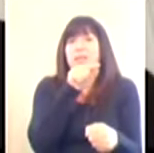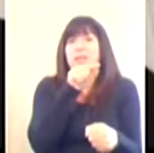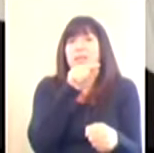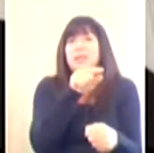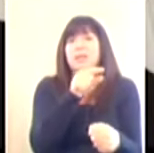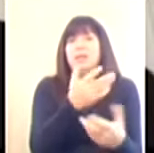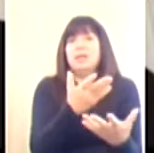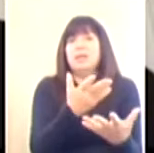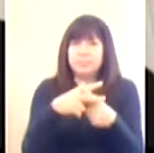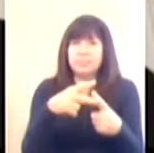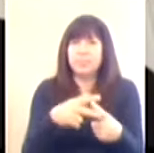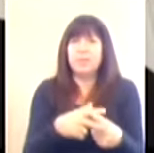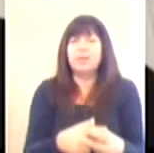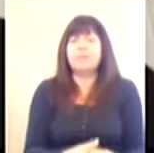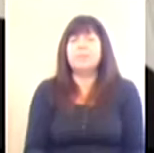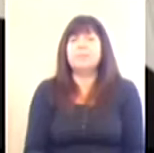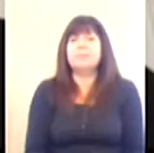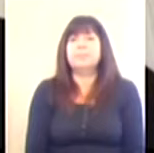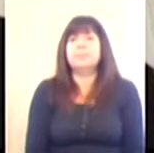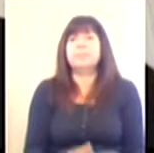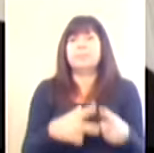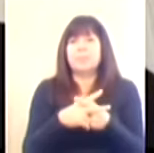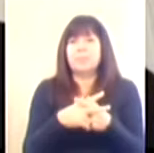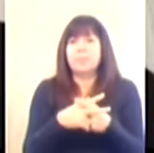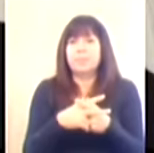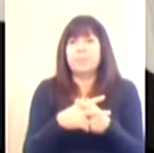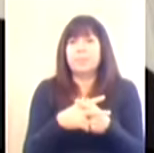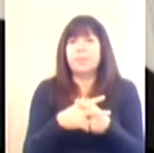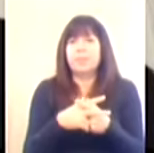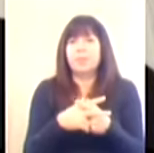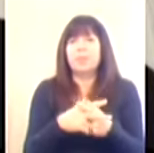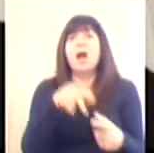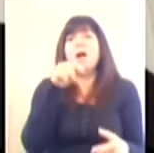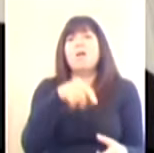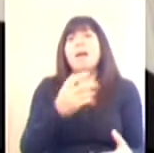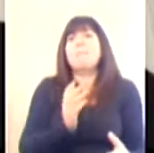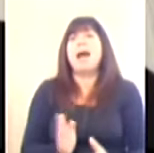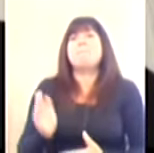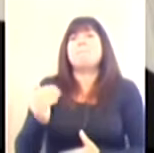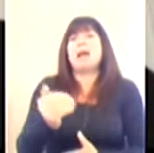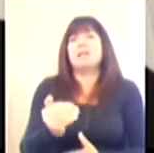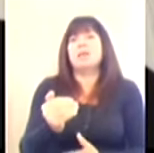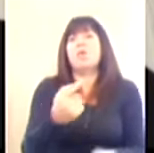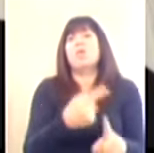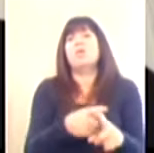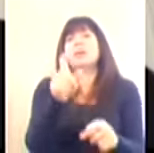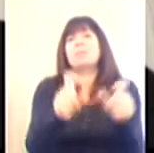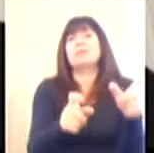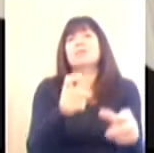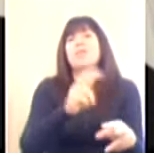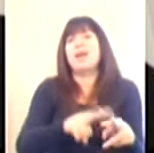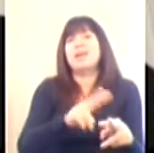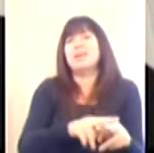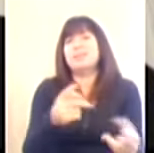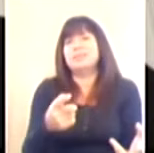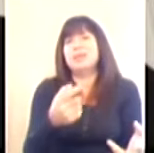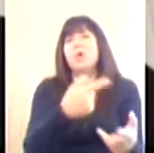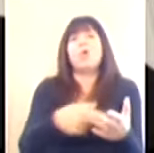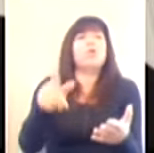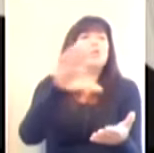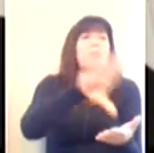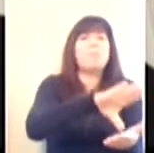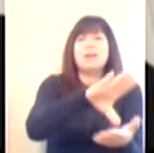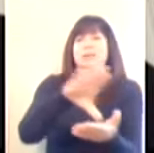pone de manifiesto que nosotros tenemos que ser más empáticos con lo que hace el resto, con la realidad que viven el resto de los países y las comunidades, sobre todo la gente